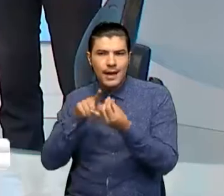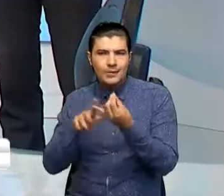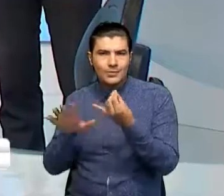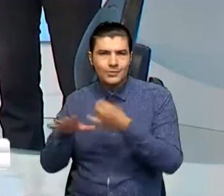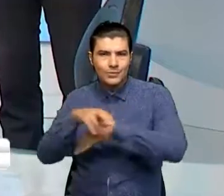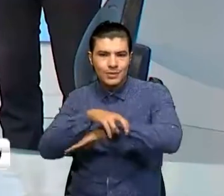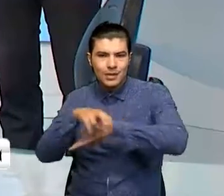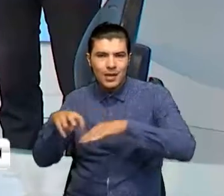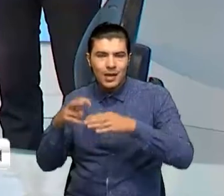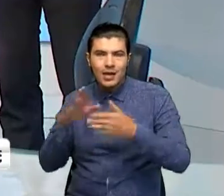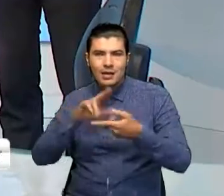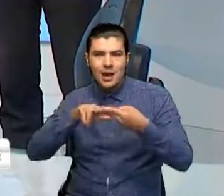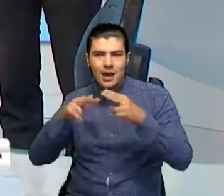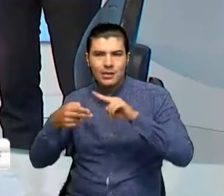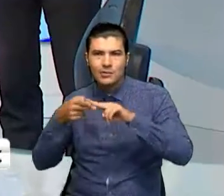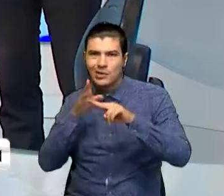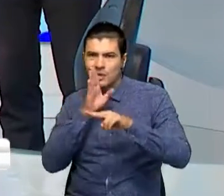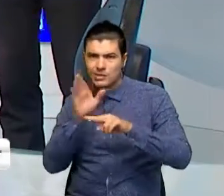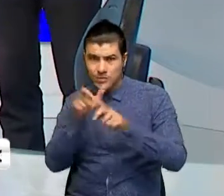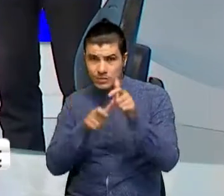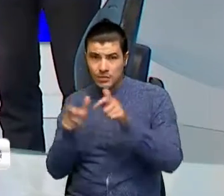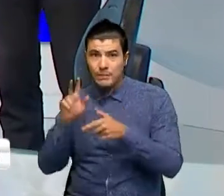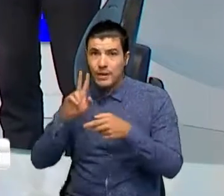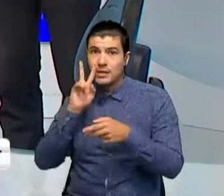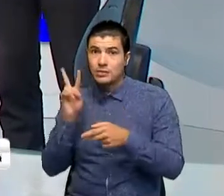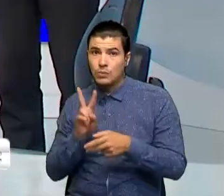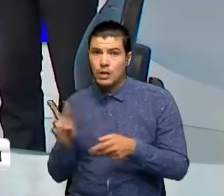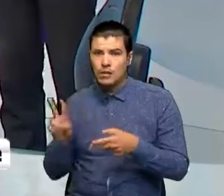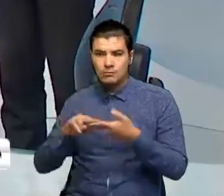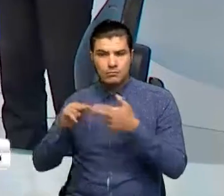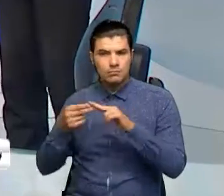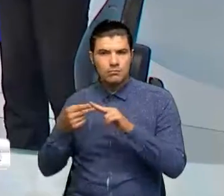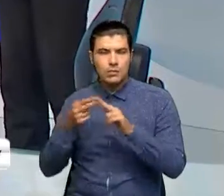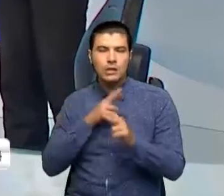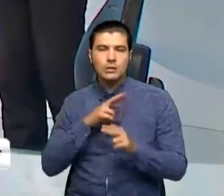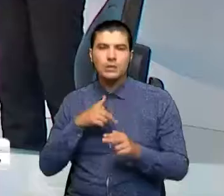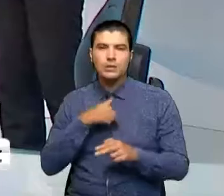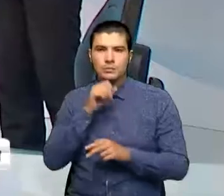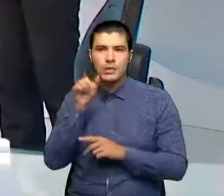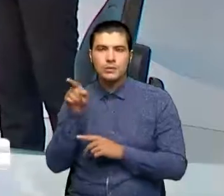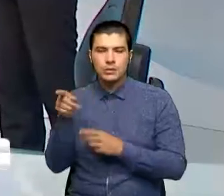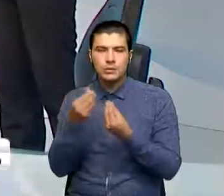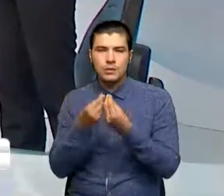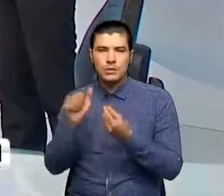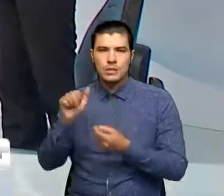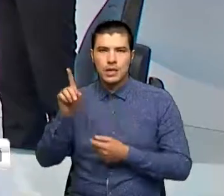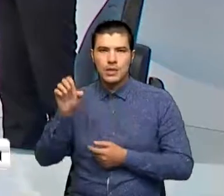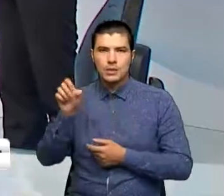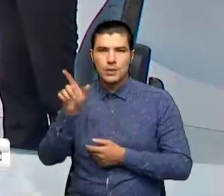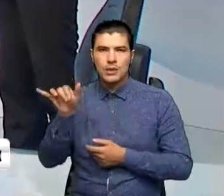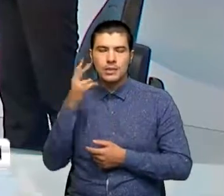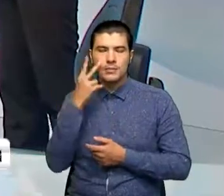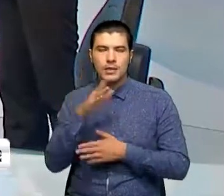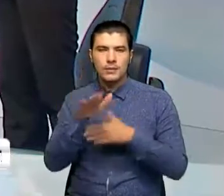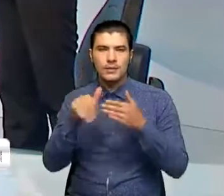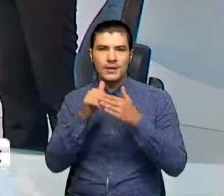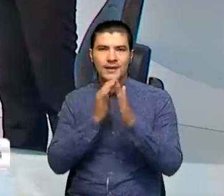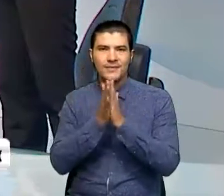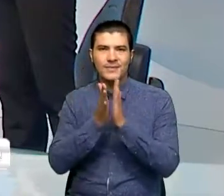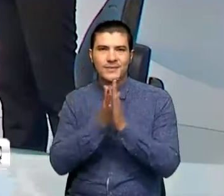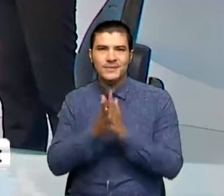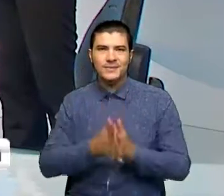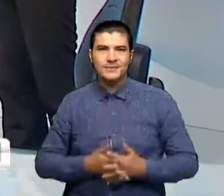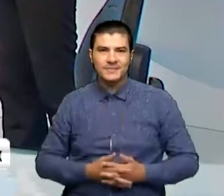hurto se encuentran vinculados ciudadanos venezolanos. Le preguntamos a nuestra compañera Dolly Xiomara Niño qué dicen las autoridades. Buenas tardes, Dolly,